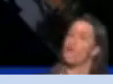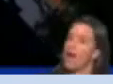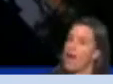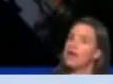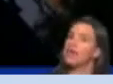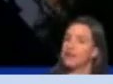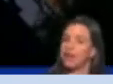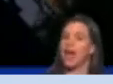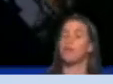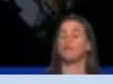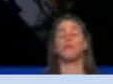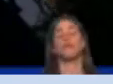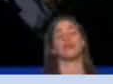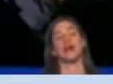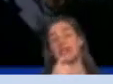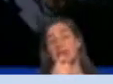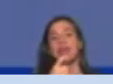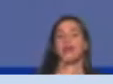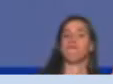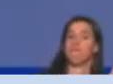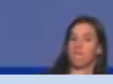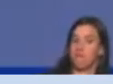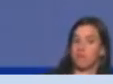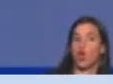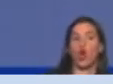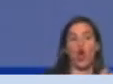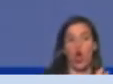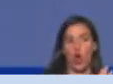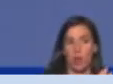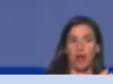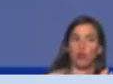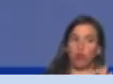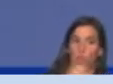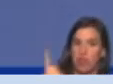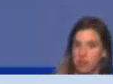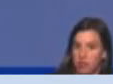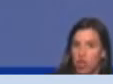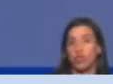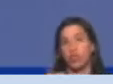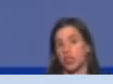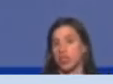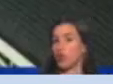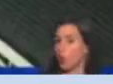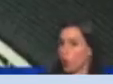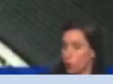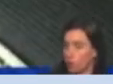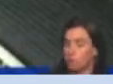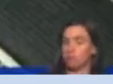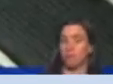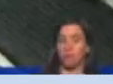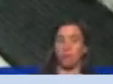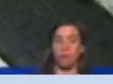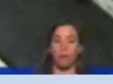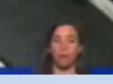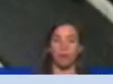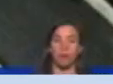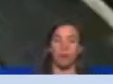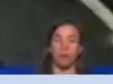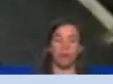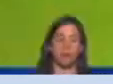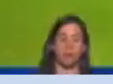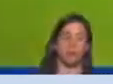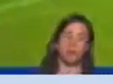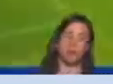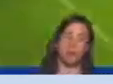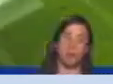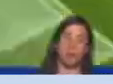o inconstitucionalidad de las normas con tacha de el mismo temperamento, en el marco de